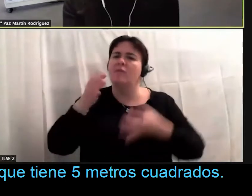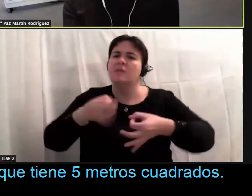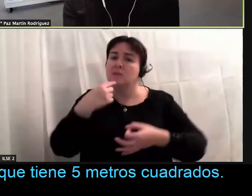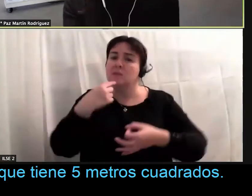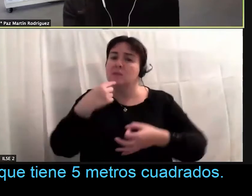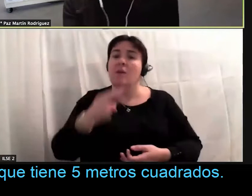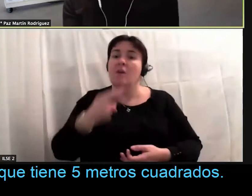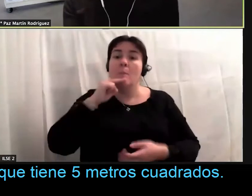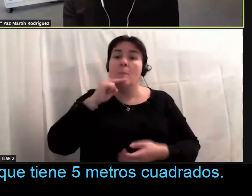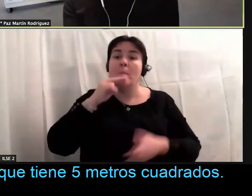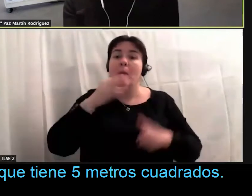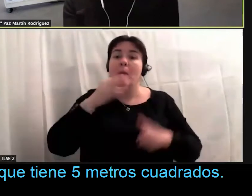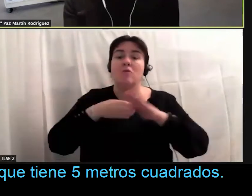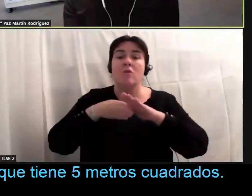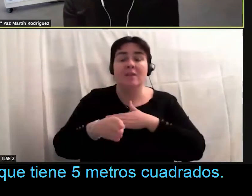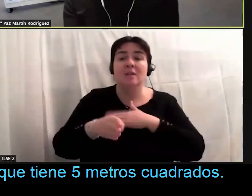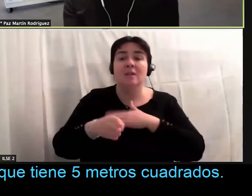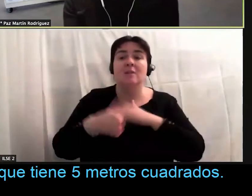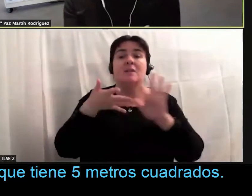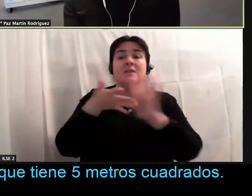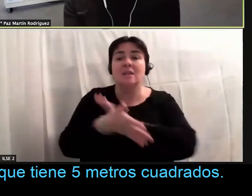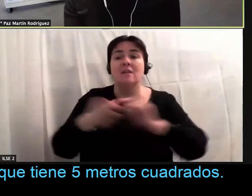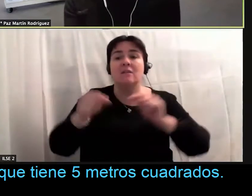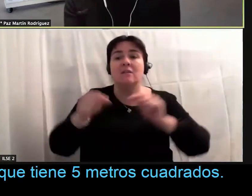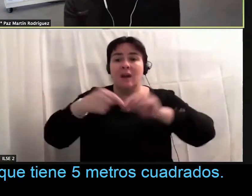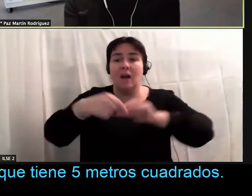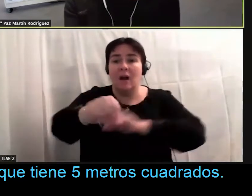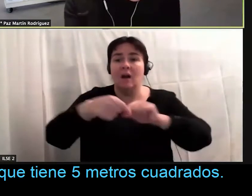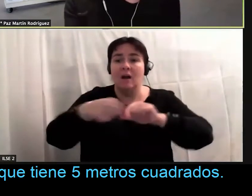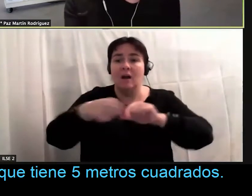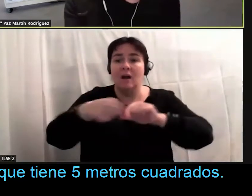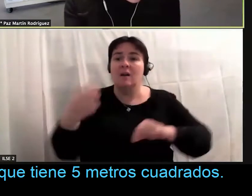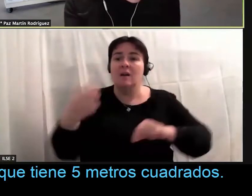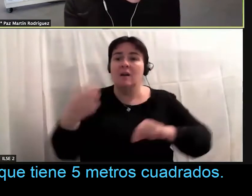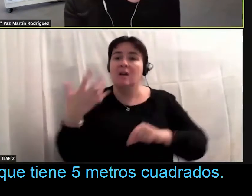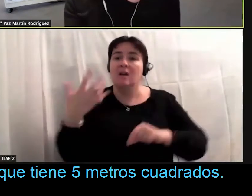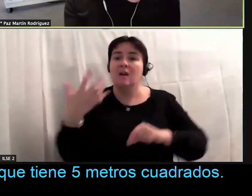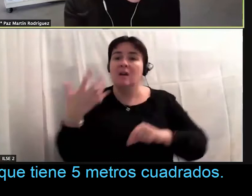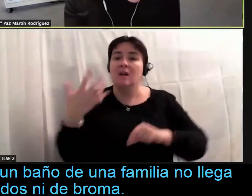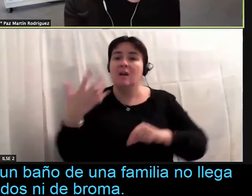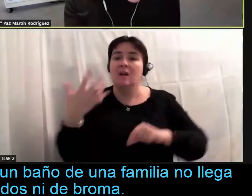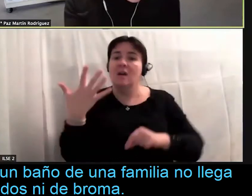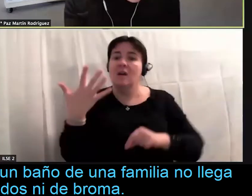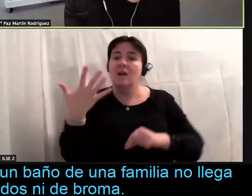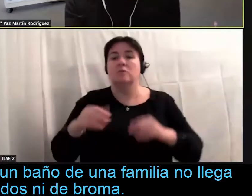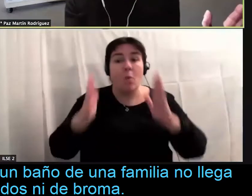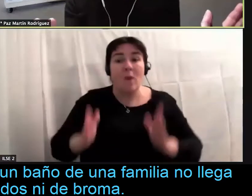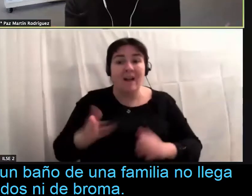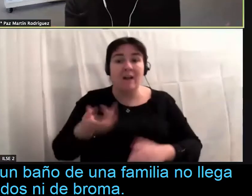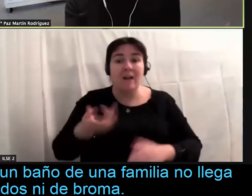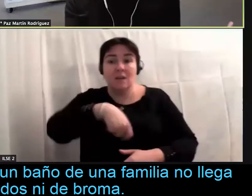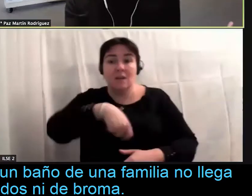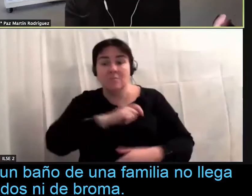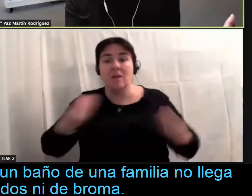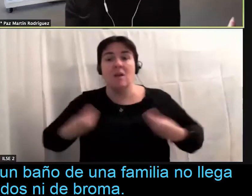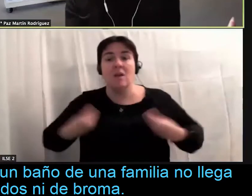baño que tiene 5 metros cuadrados. En una vivienda normal en España, vamos, en Estados Unidos es diferente, pero en España, en una vivienda normal, un baño de una familia